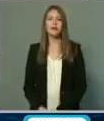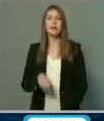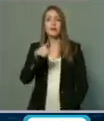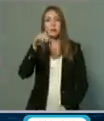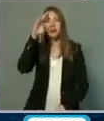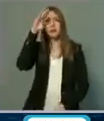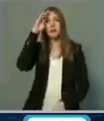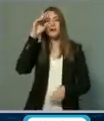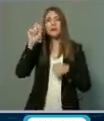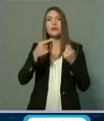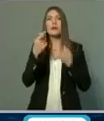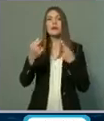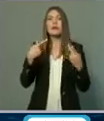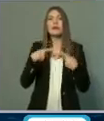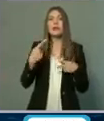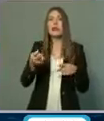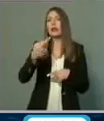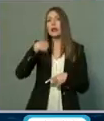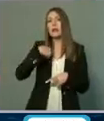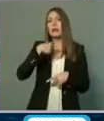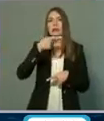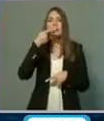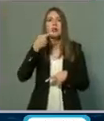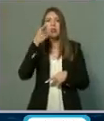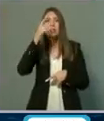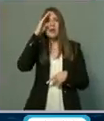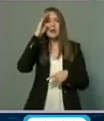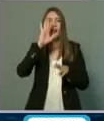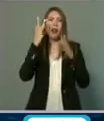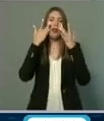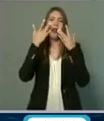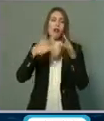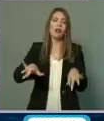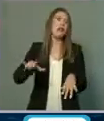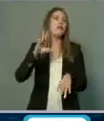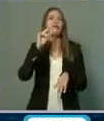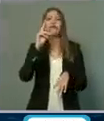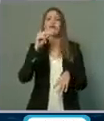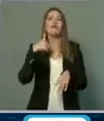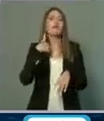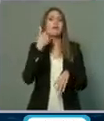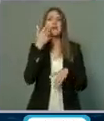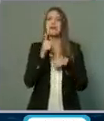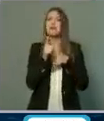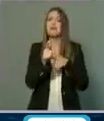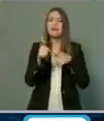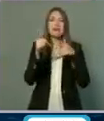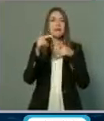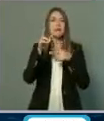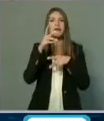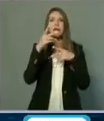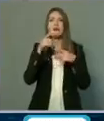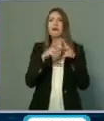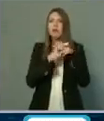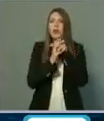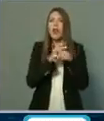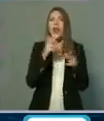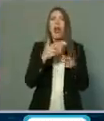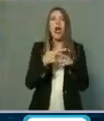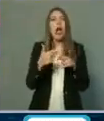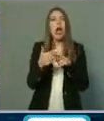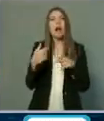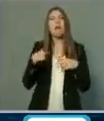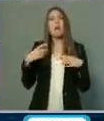No, o sea, eso no está aquí ahorita todavía. Yo quiero seguir luchando mientras Dios me permita mis facultades físicas, moverme,